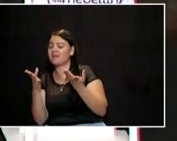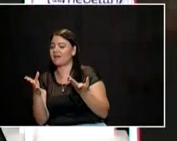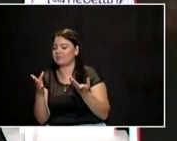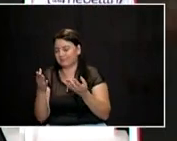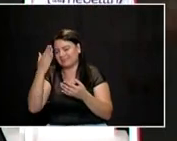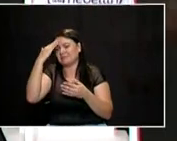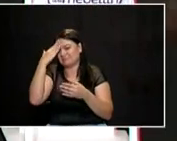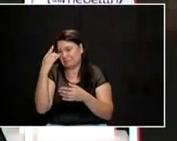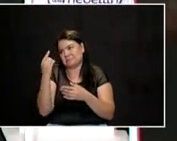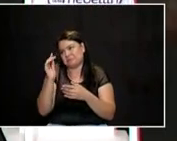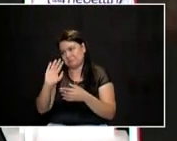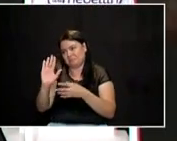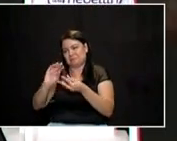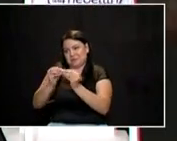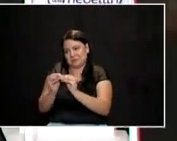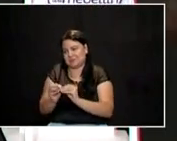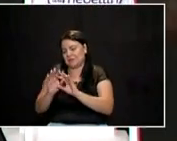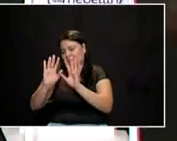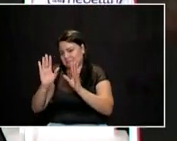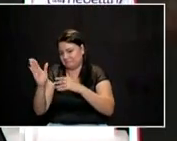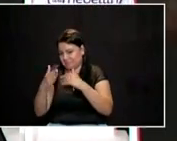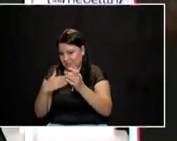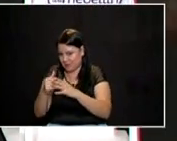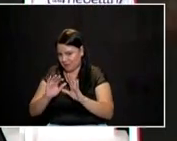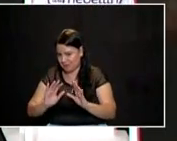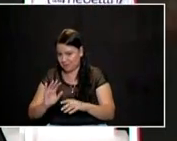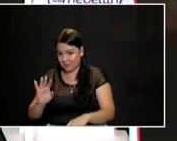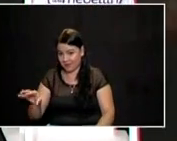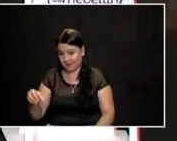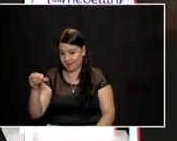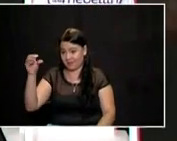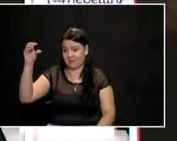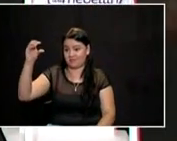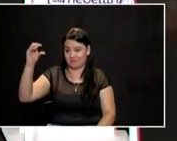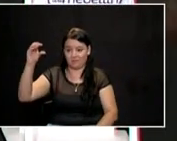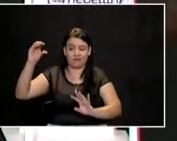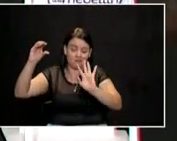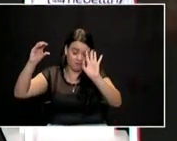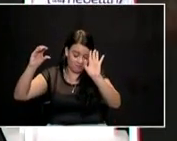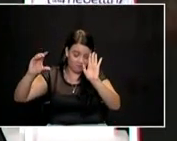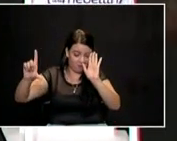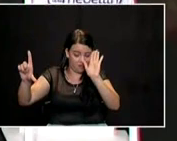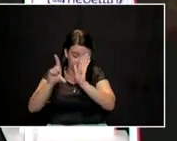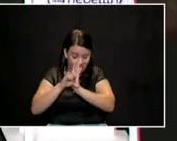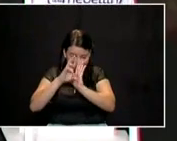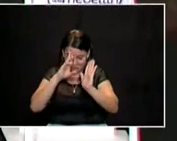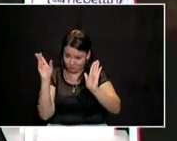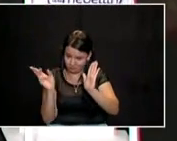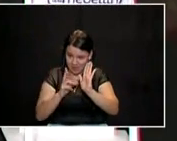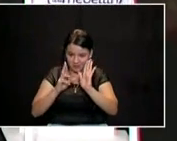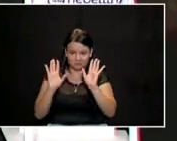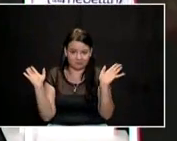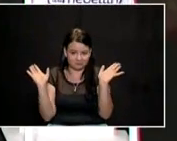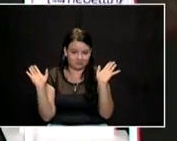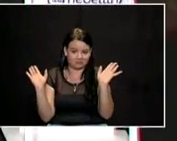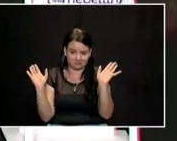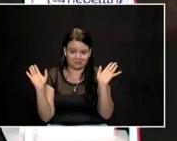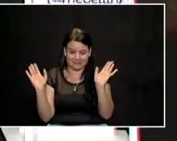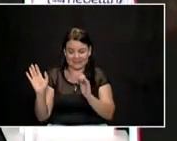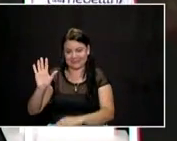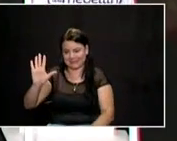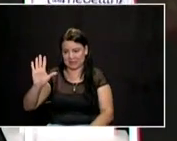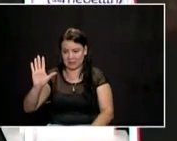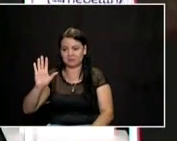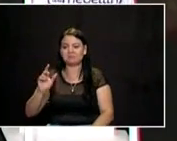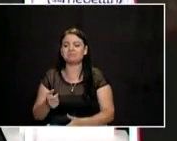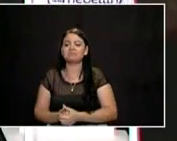Juan Carlos, verifiquemos que sí estaban todas las balotas. Ah, eso es más legal. Le toca entonces, las cinco, le toca entonces